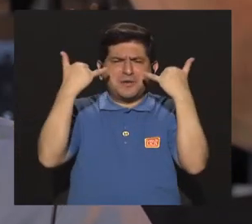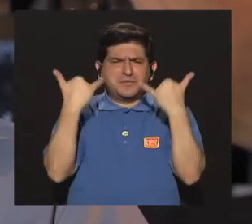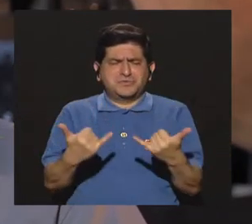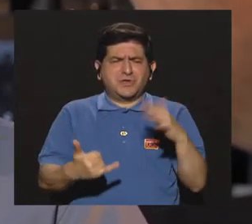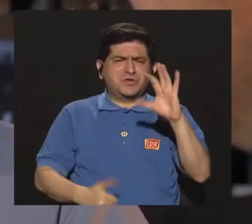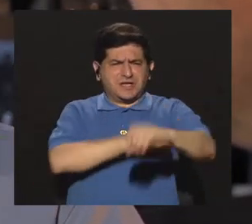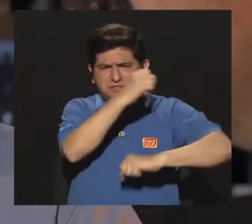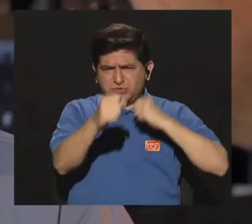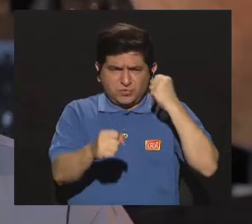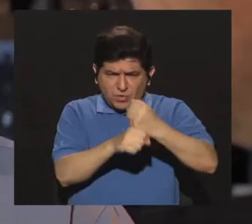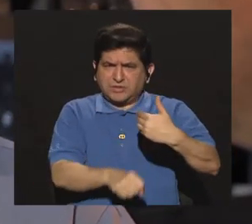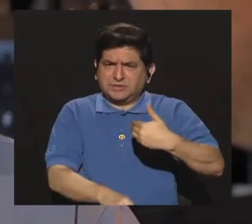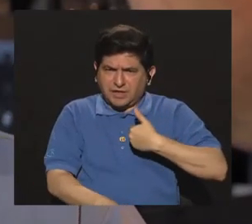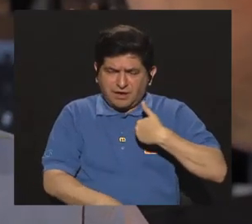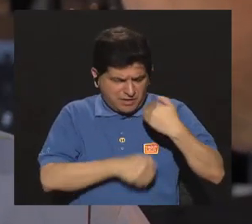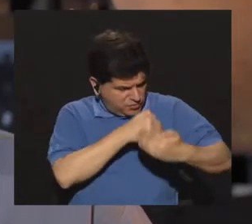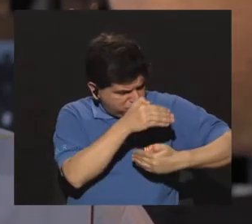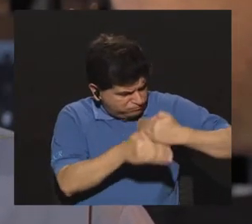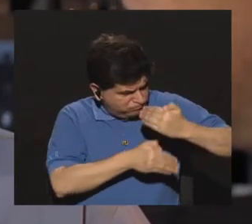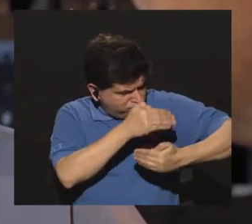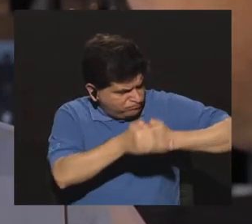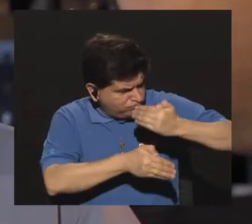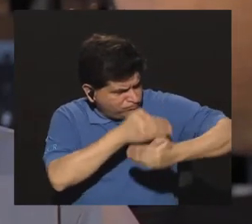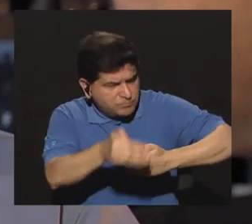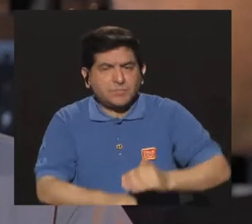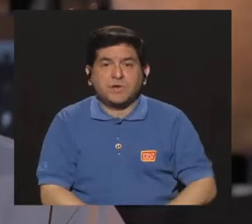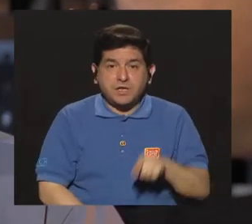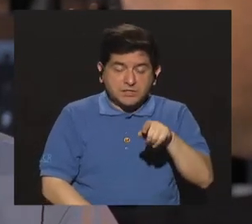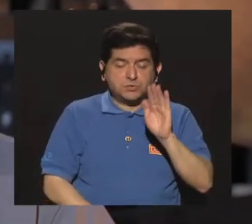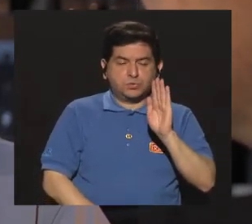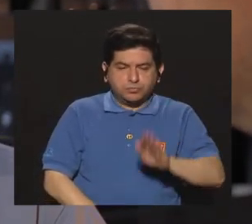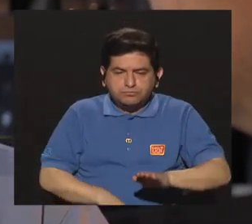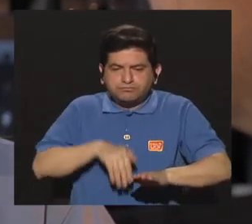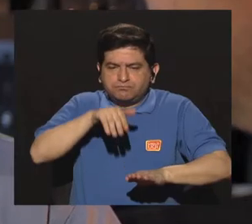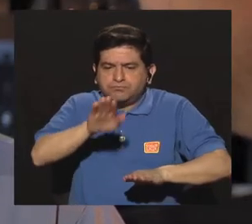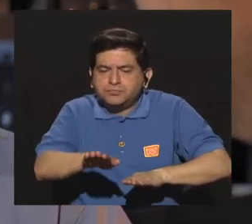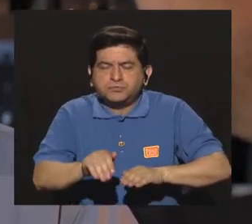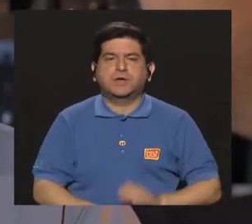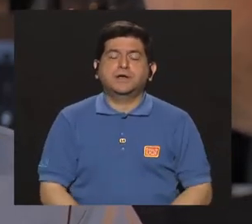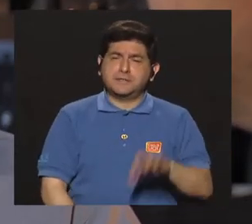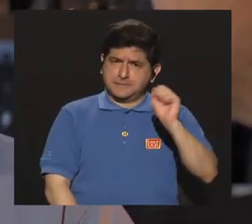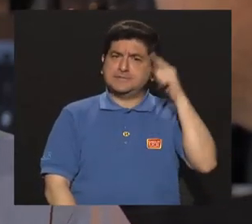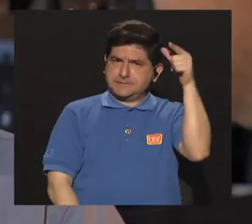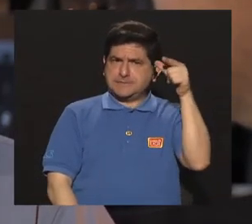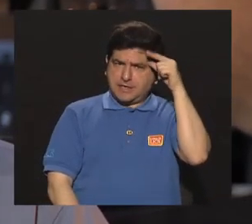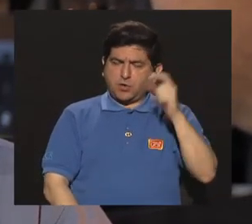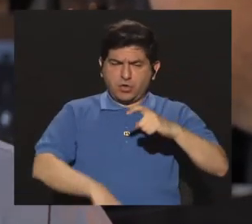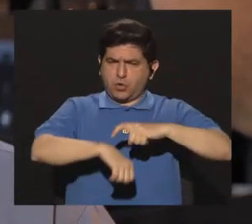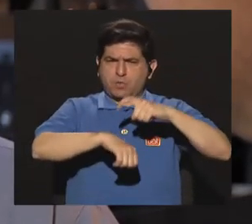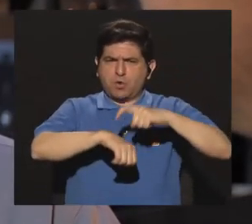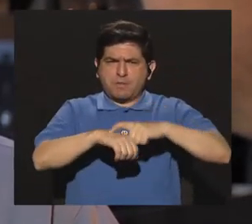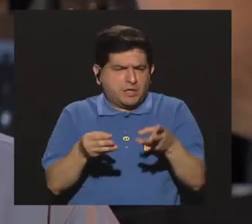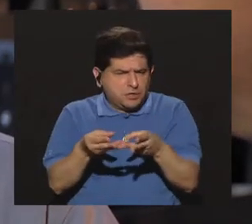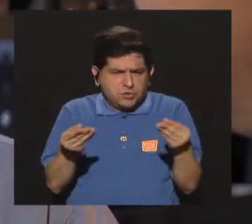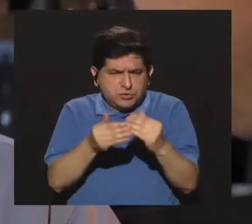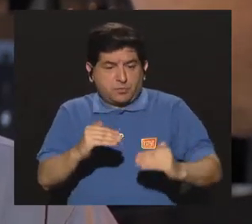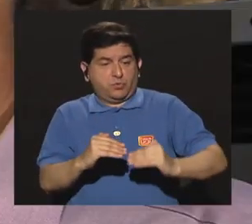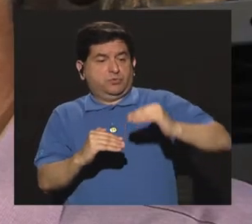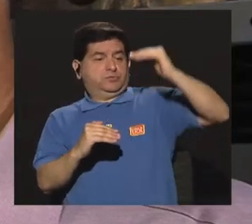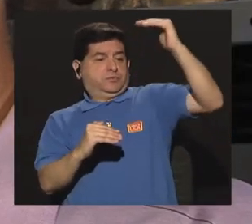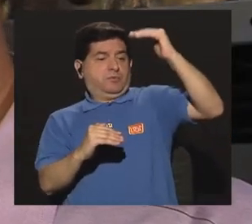esto es paso a paso por supuesto han habido picos de productividad pero pero son más de 50 años lo que ha llevado a este